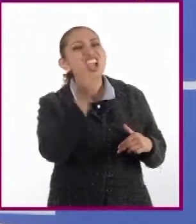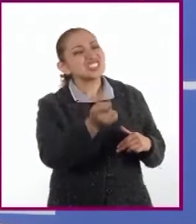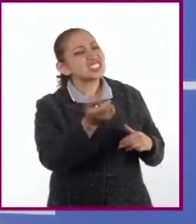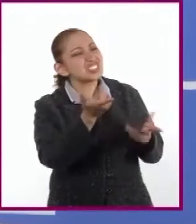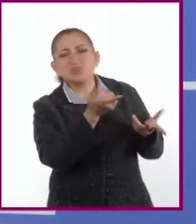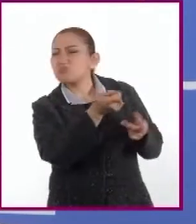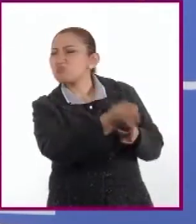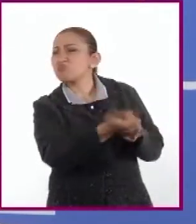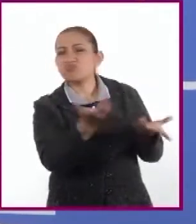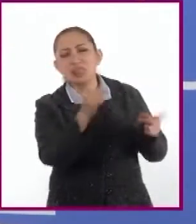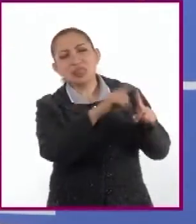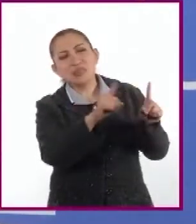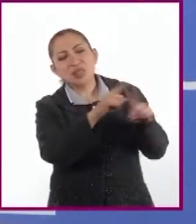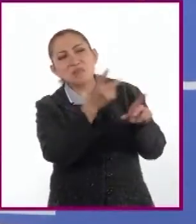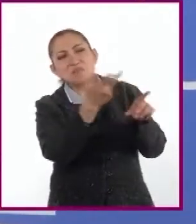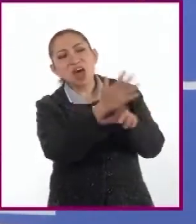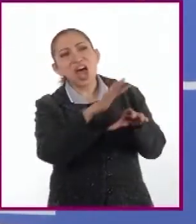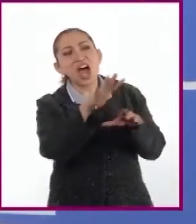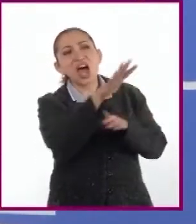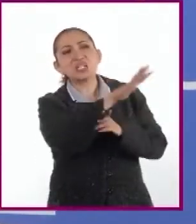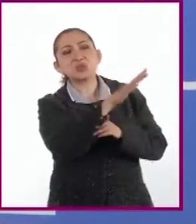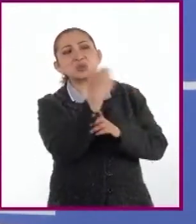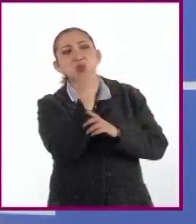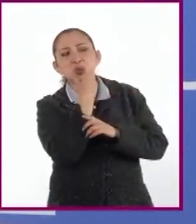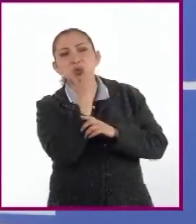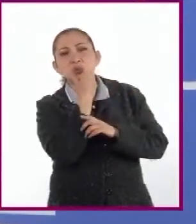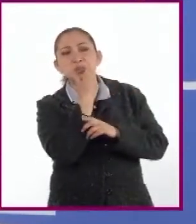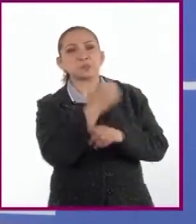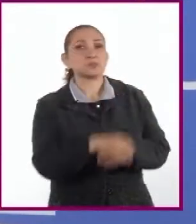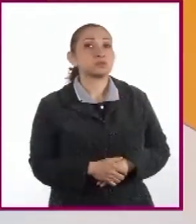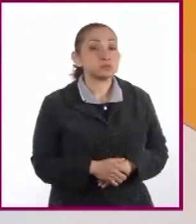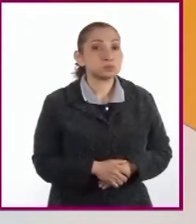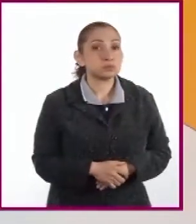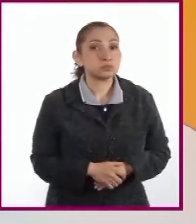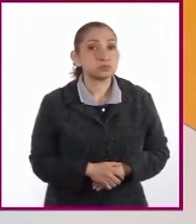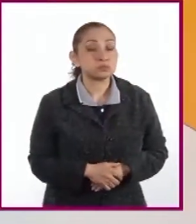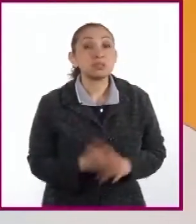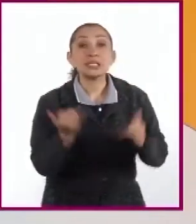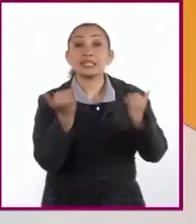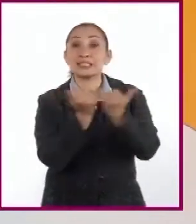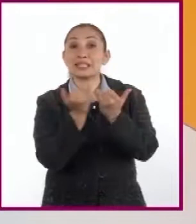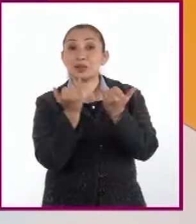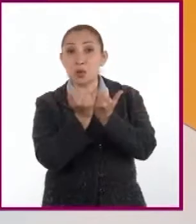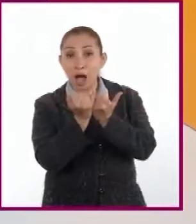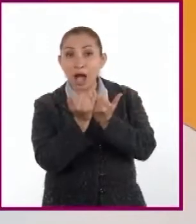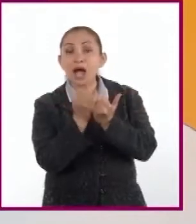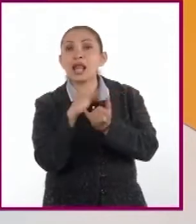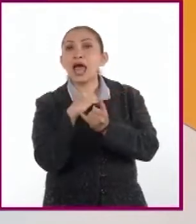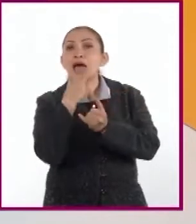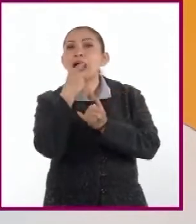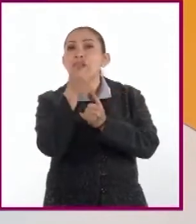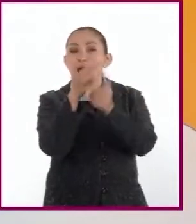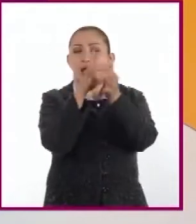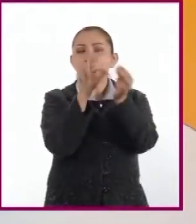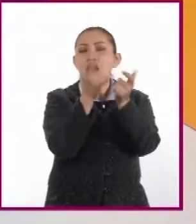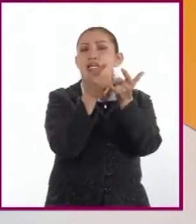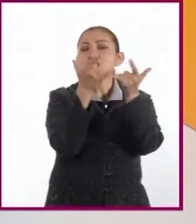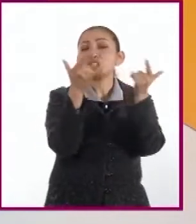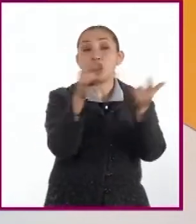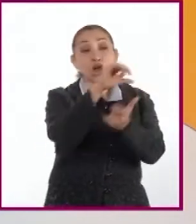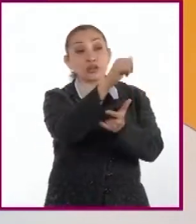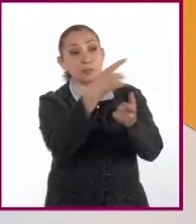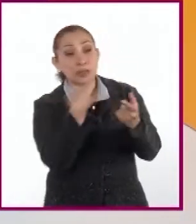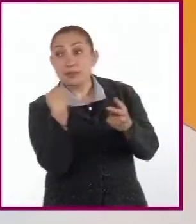explicación a los diversos fenómenos que ocurren a su alrededor. De igual forma, ha contado su historia y la de los